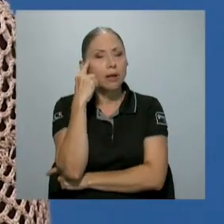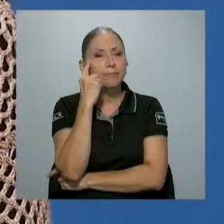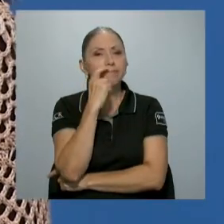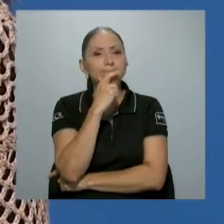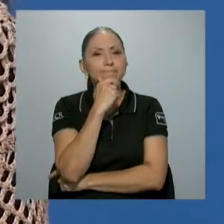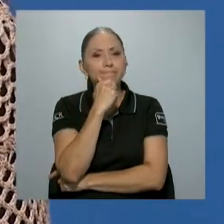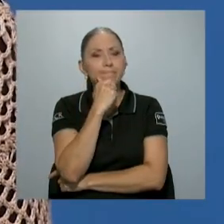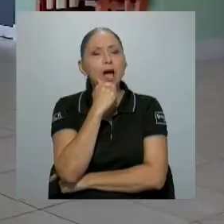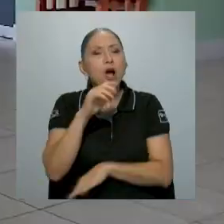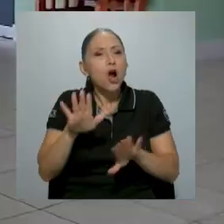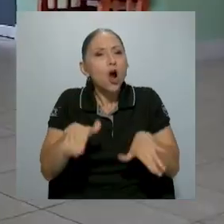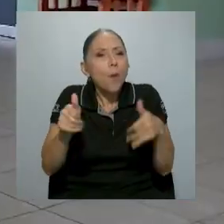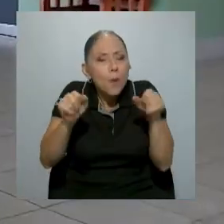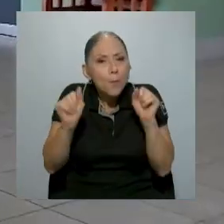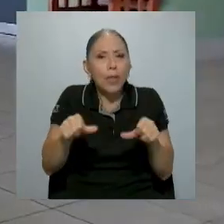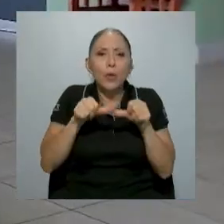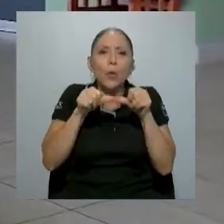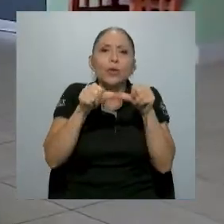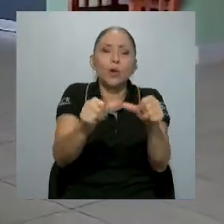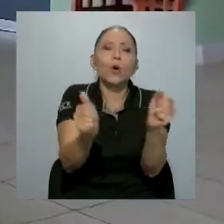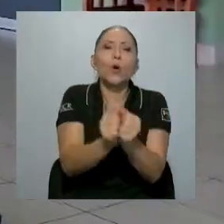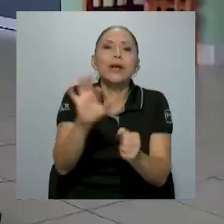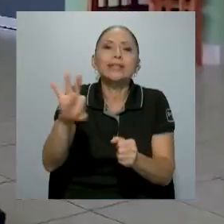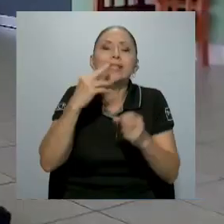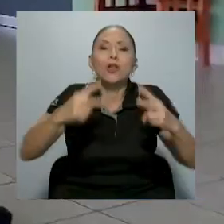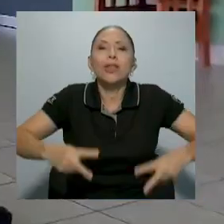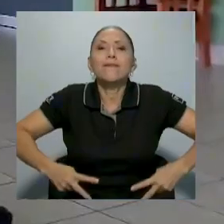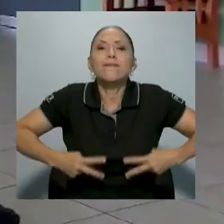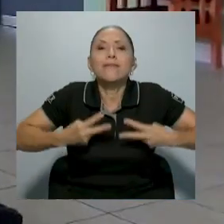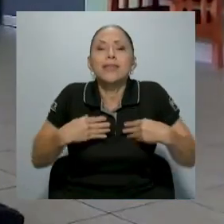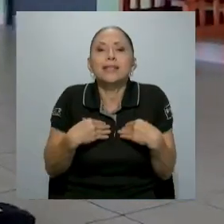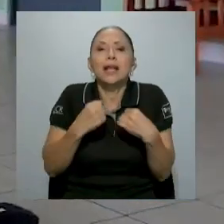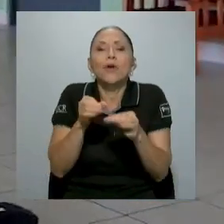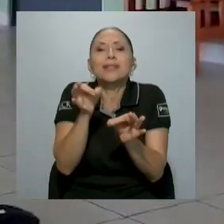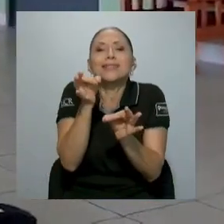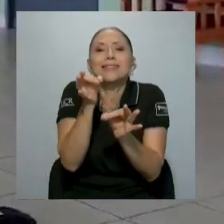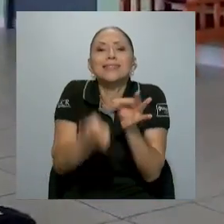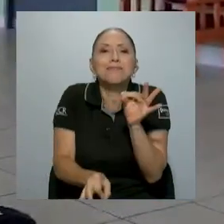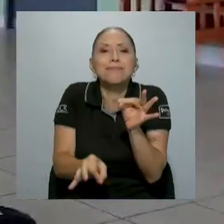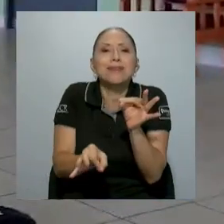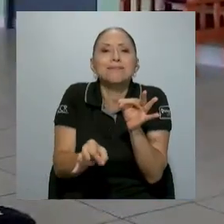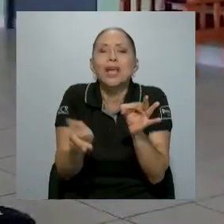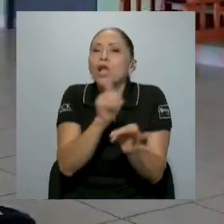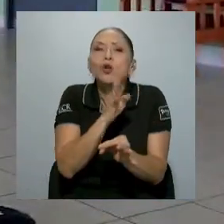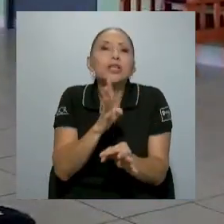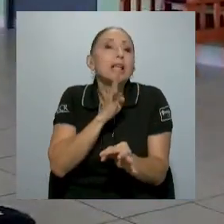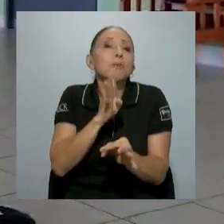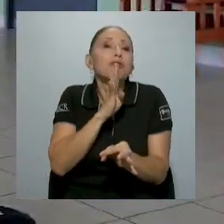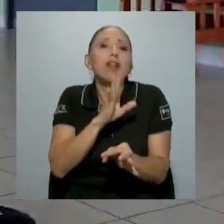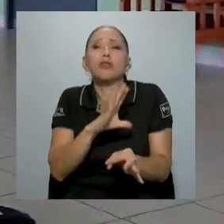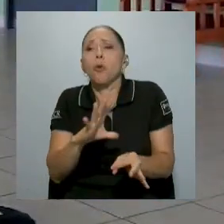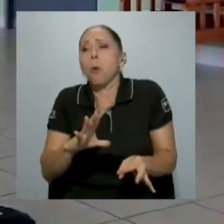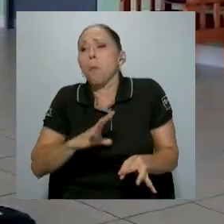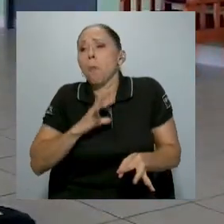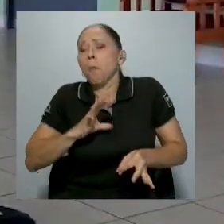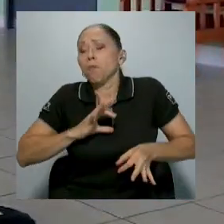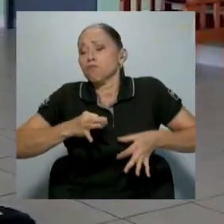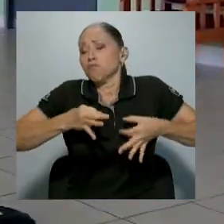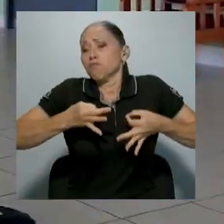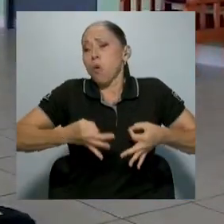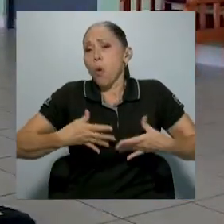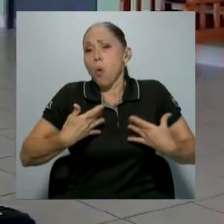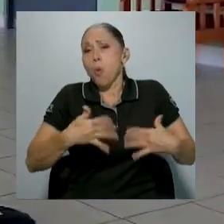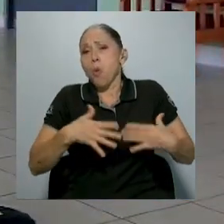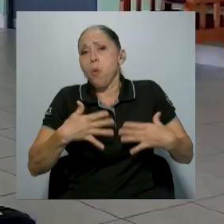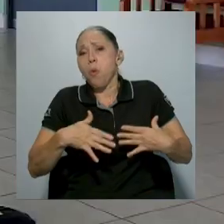preservar un estilo de vida saludable simple. Imagínense que no estamos hablando de cosas sofisticadas, de